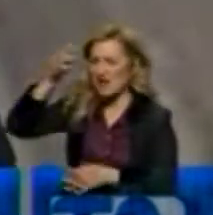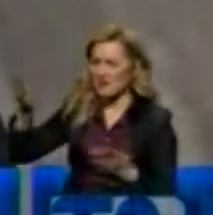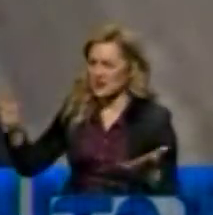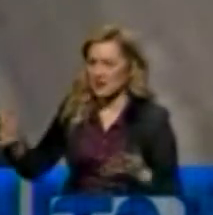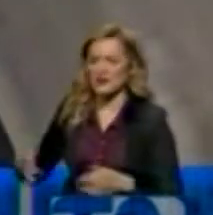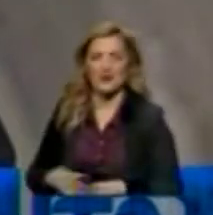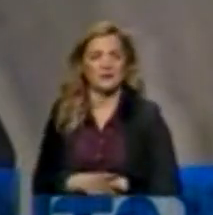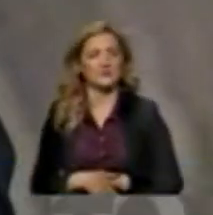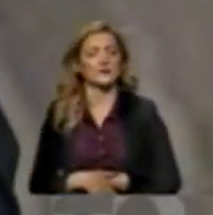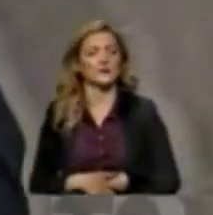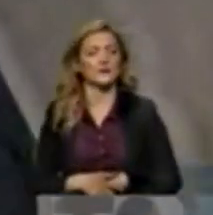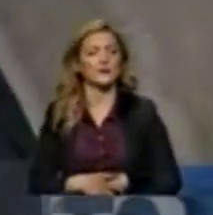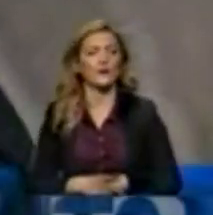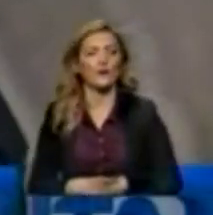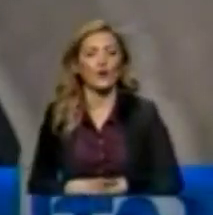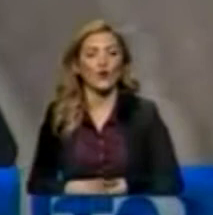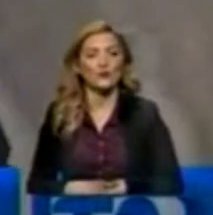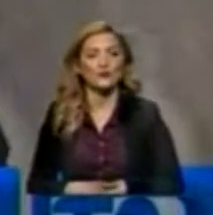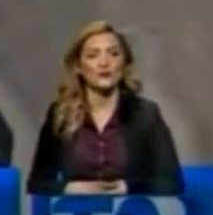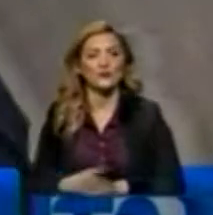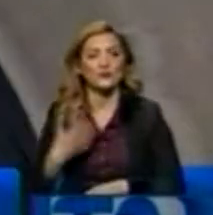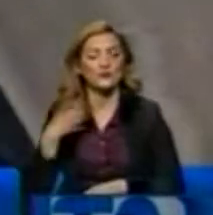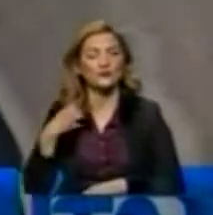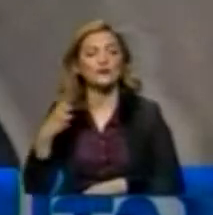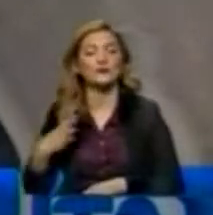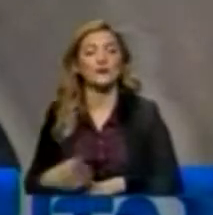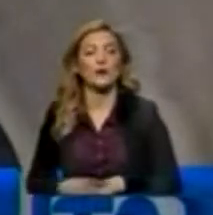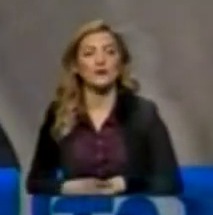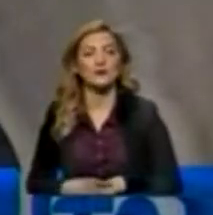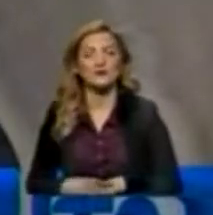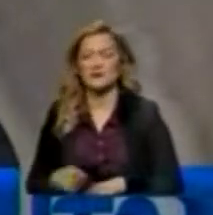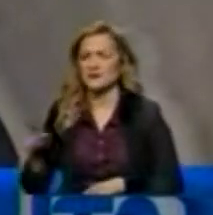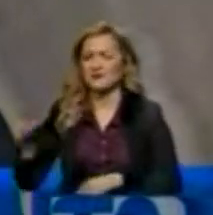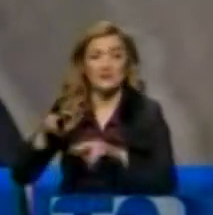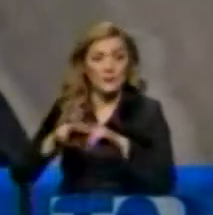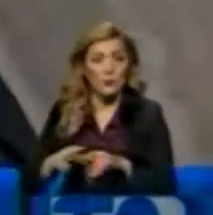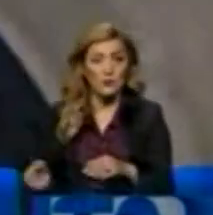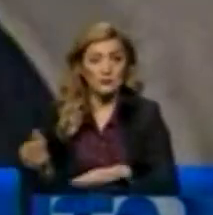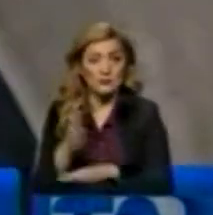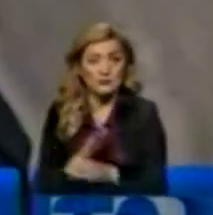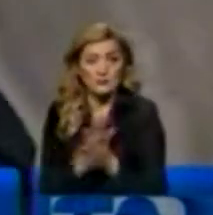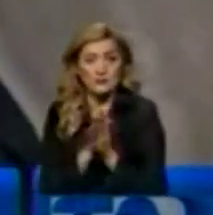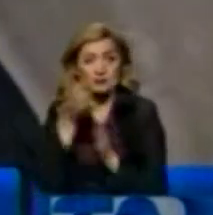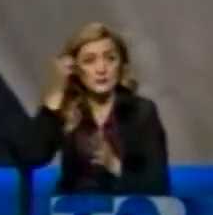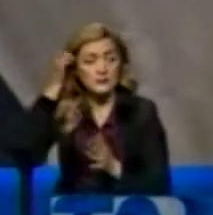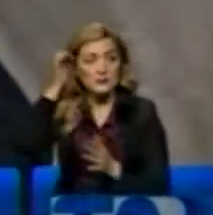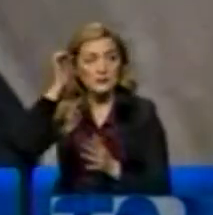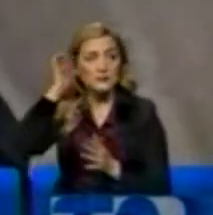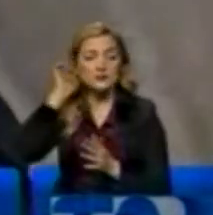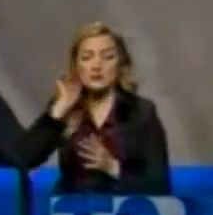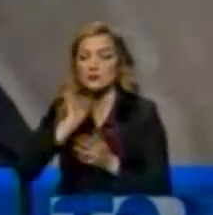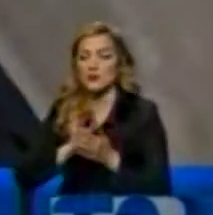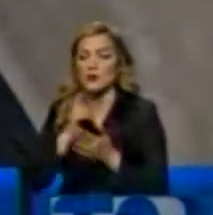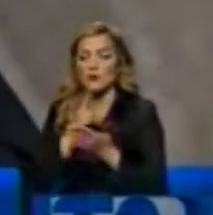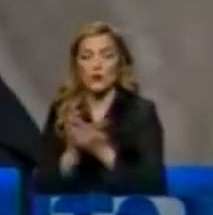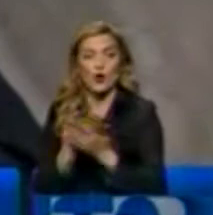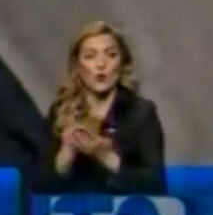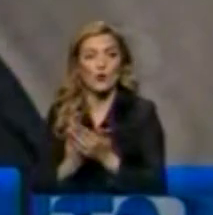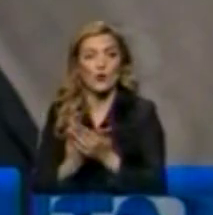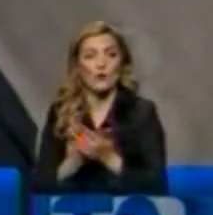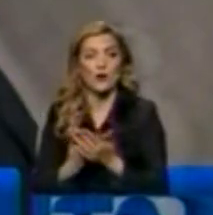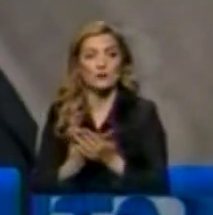Me llama la atención que no haya ni siquiera revisado los argumentos que nosotros pusimos a